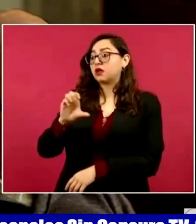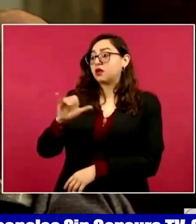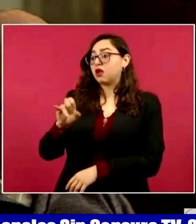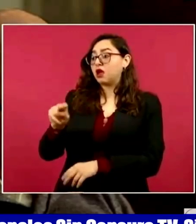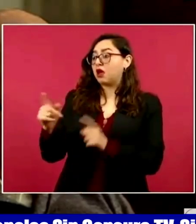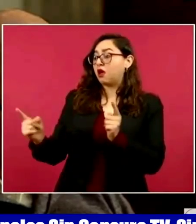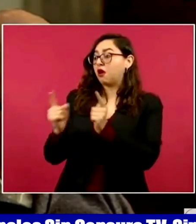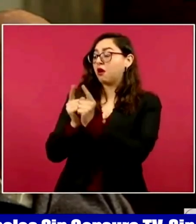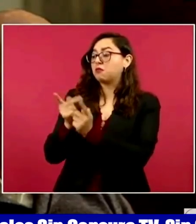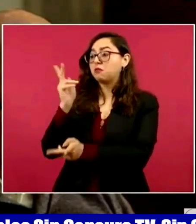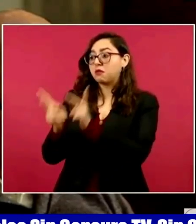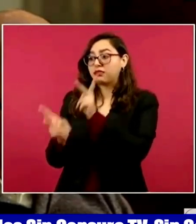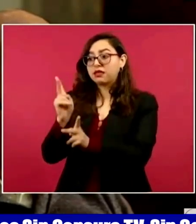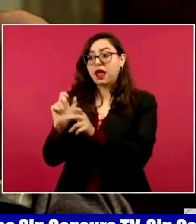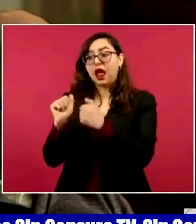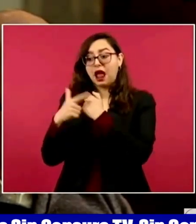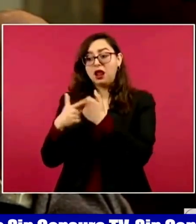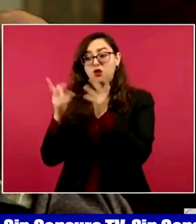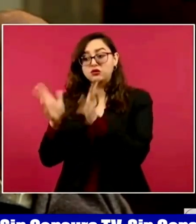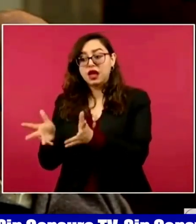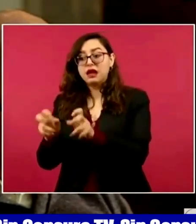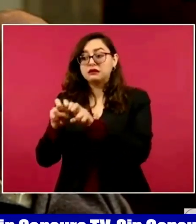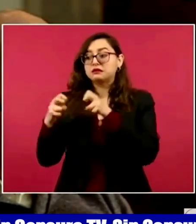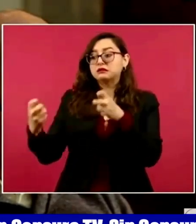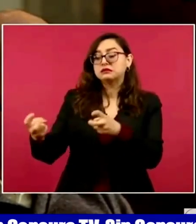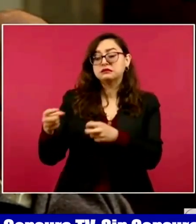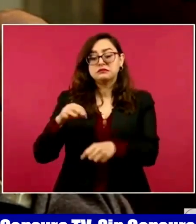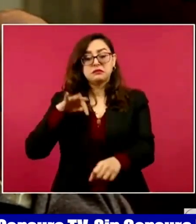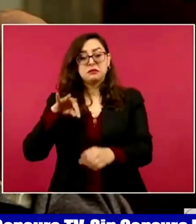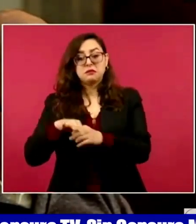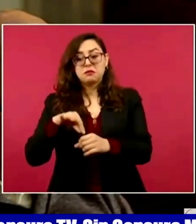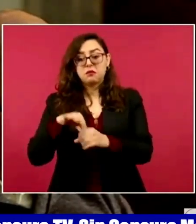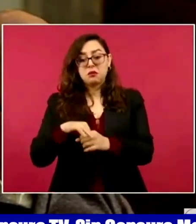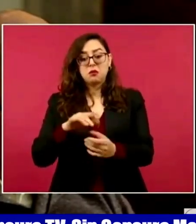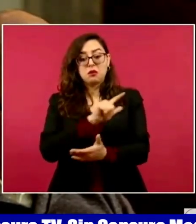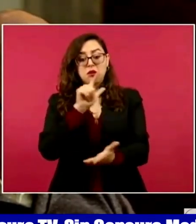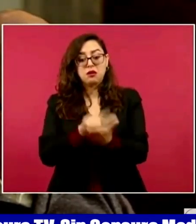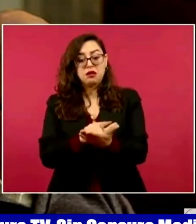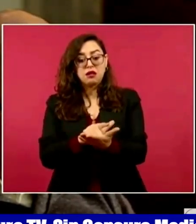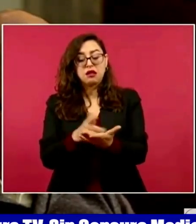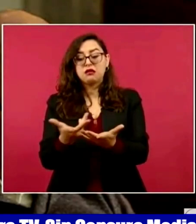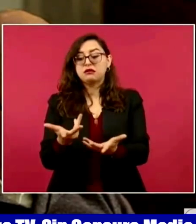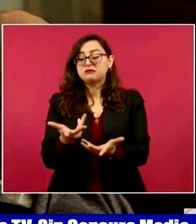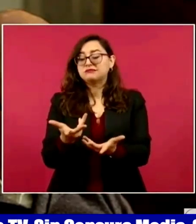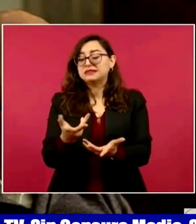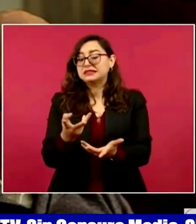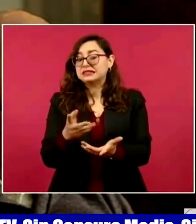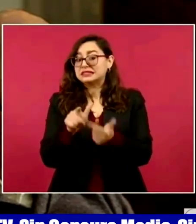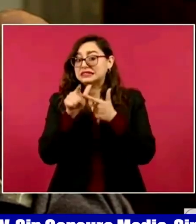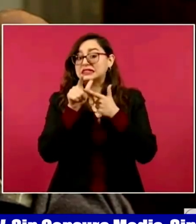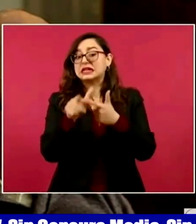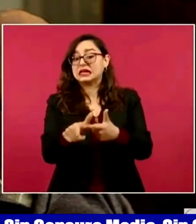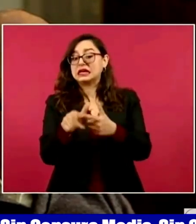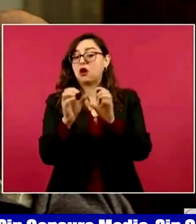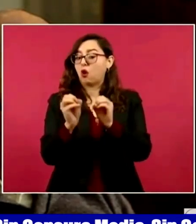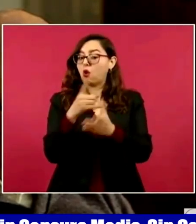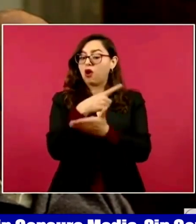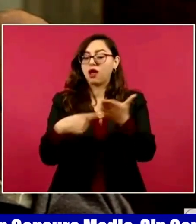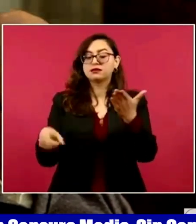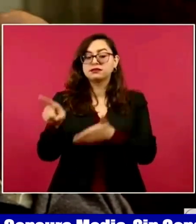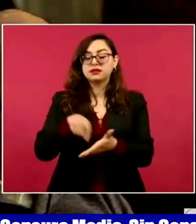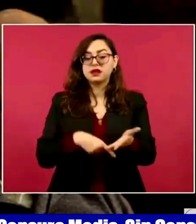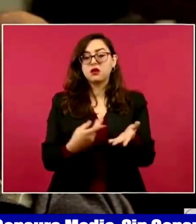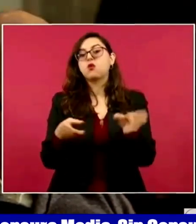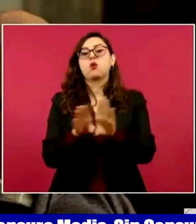que al final van a ser quienes avalen o no este plan B en materia electoral. Y también en abril se van